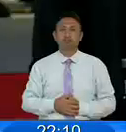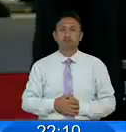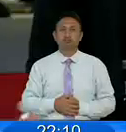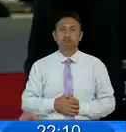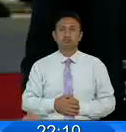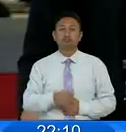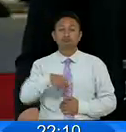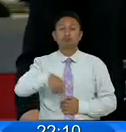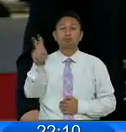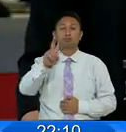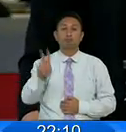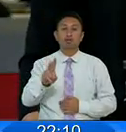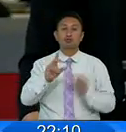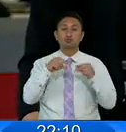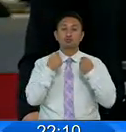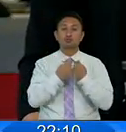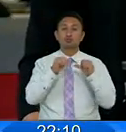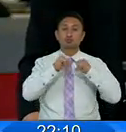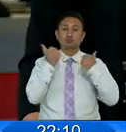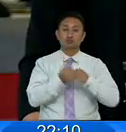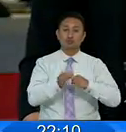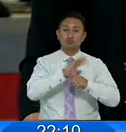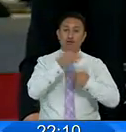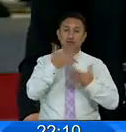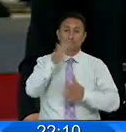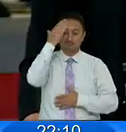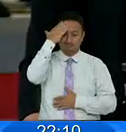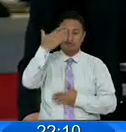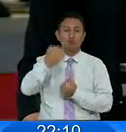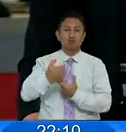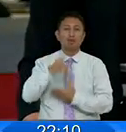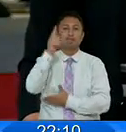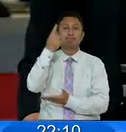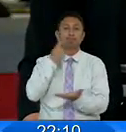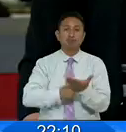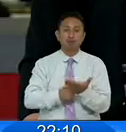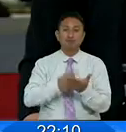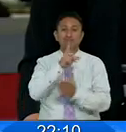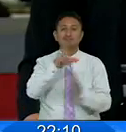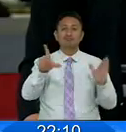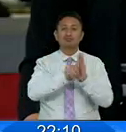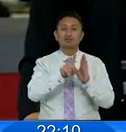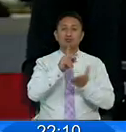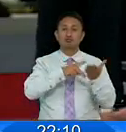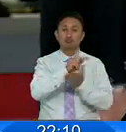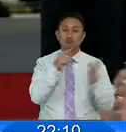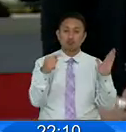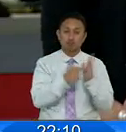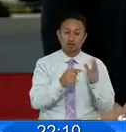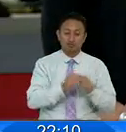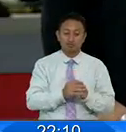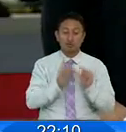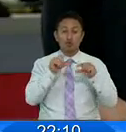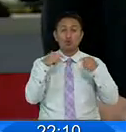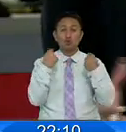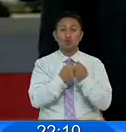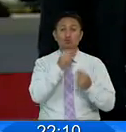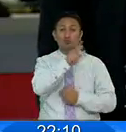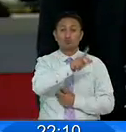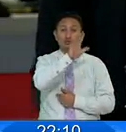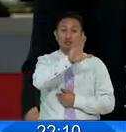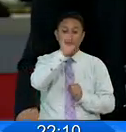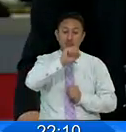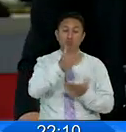este viernes el pleno de la asamblea nacional conocerá el informe para primer debate de la ley tributaria desde alianza país se habla de propuestas